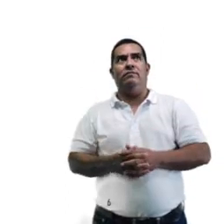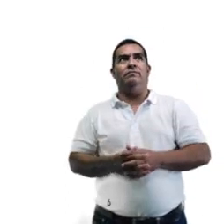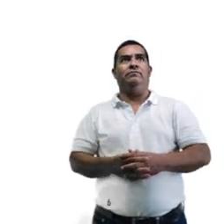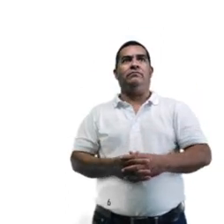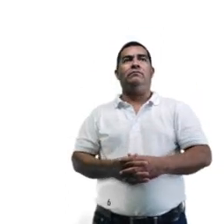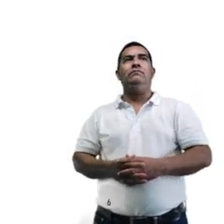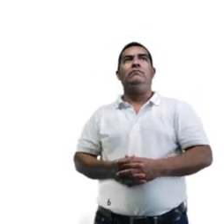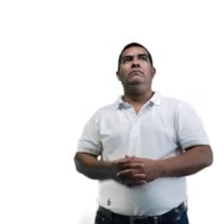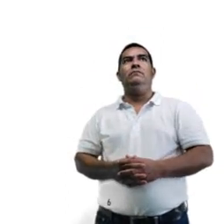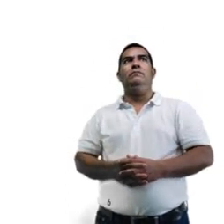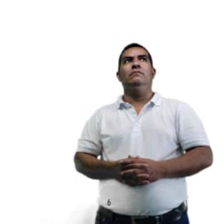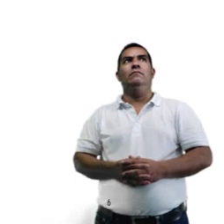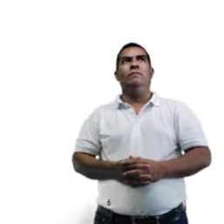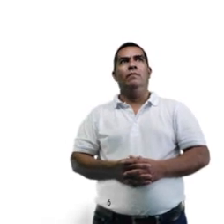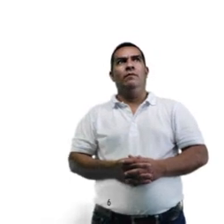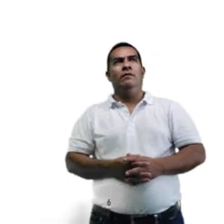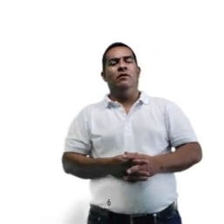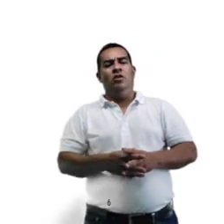internet.